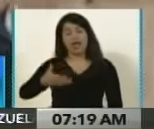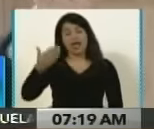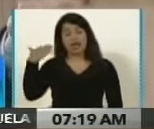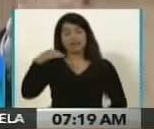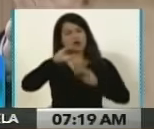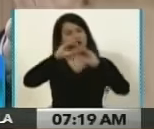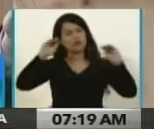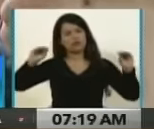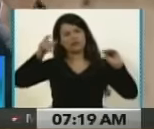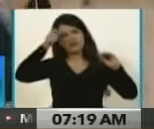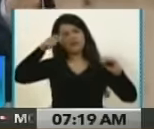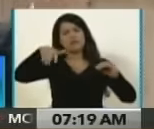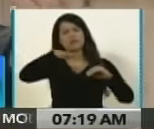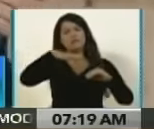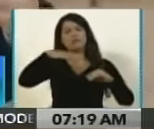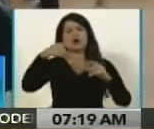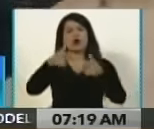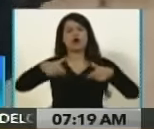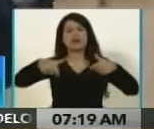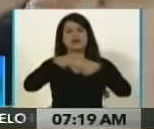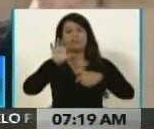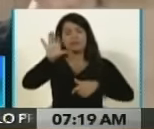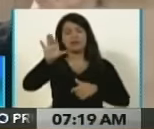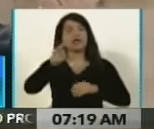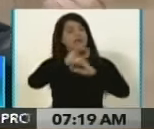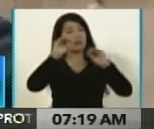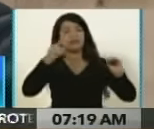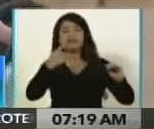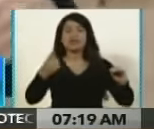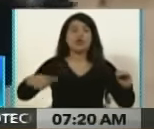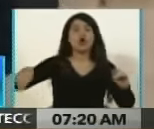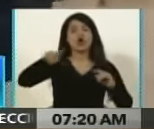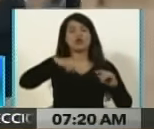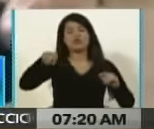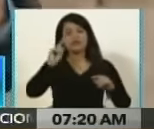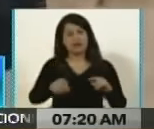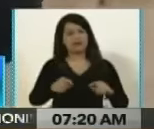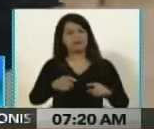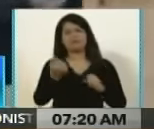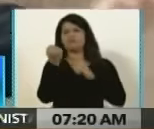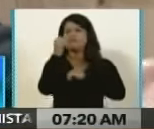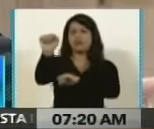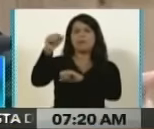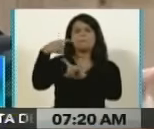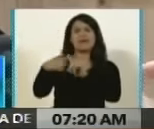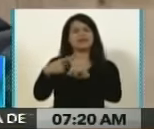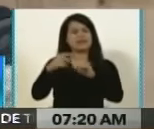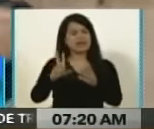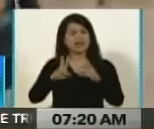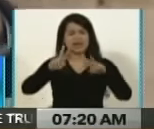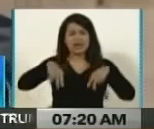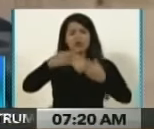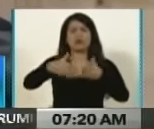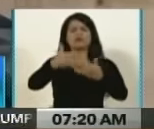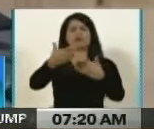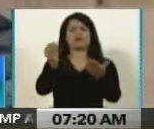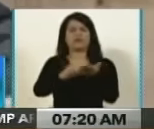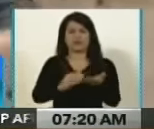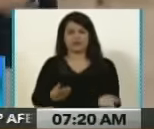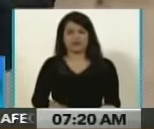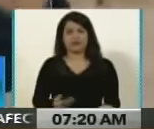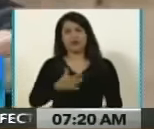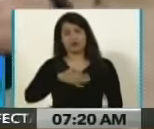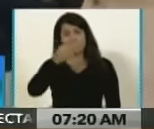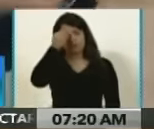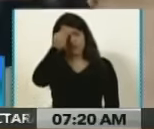Congreso de la Patria, llamó a la rebelión, a la renovación y al renacimiento. Y yo creo que